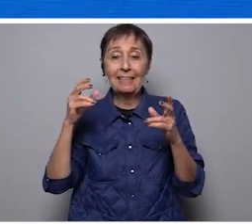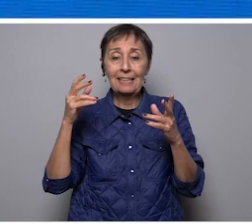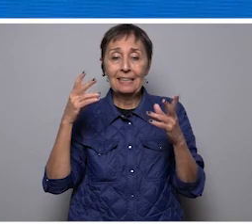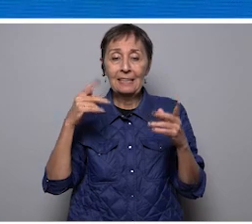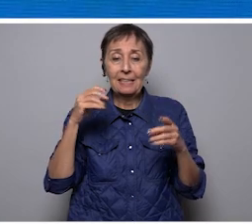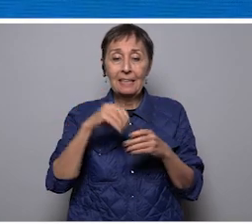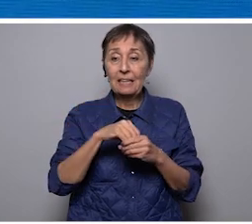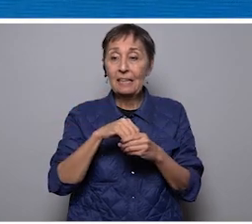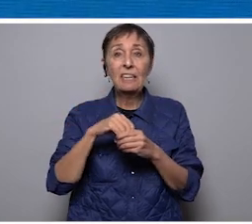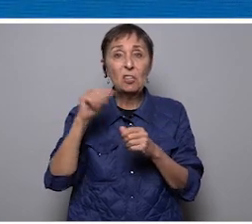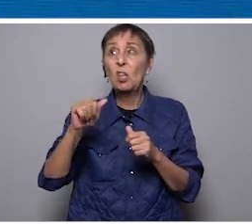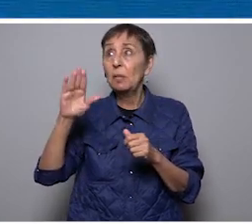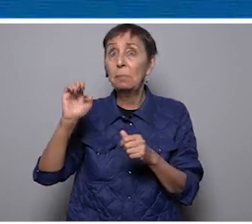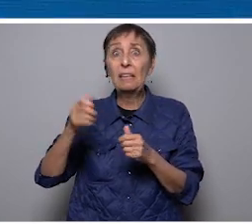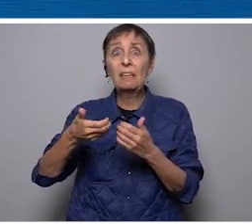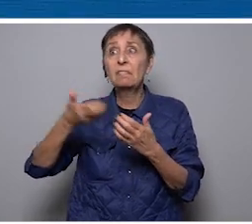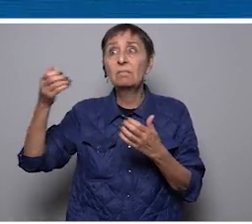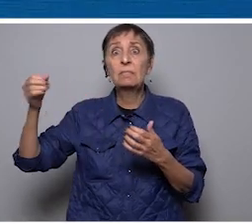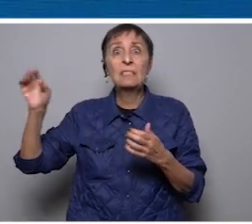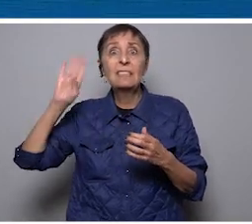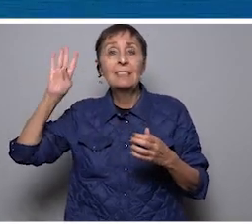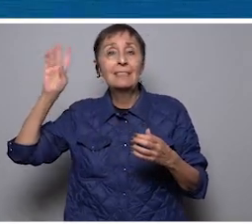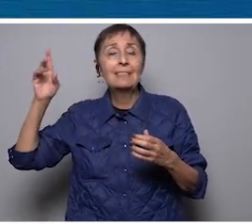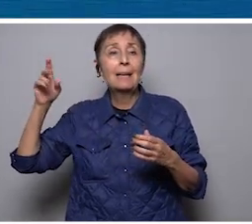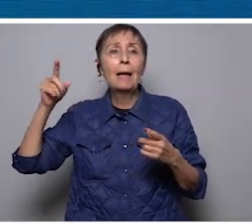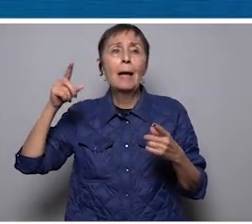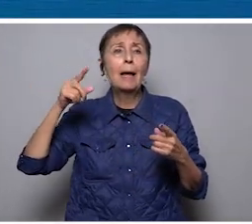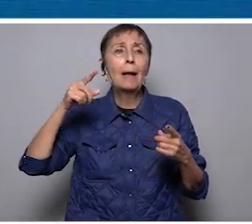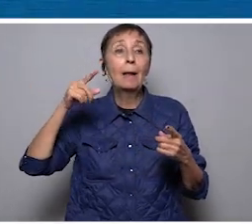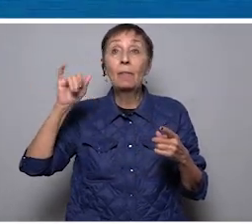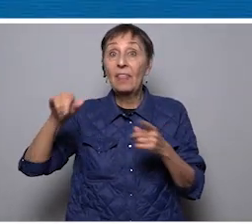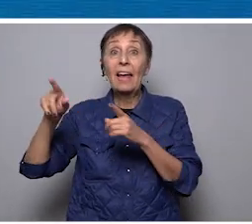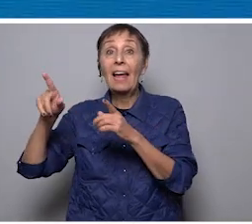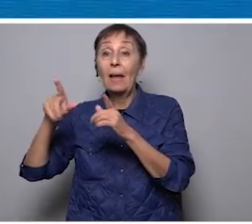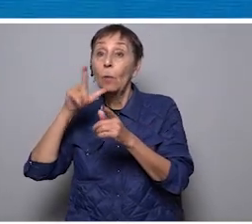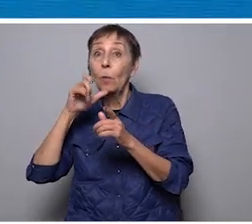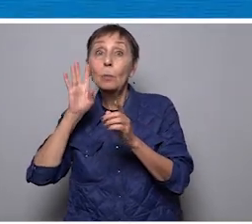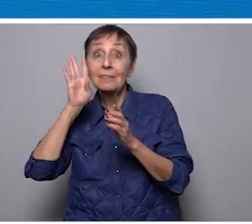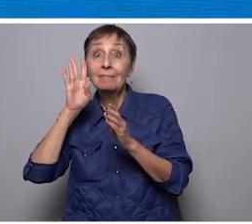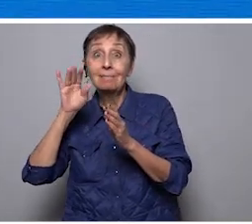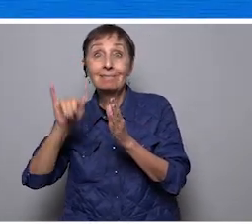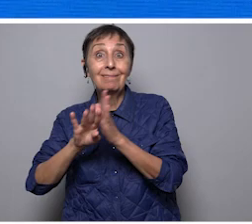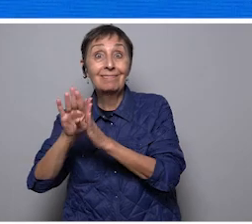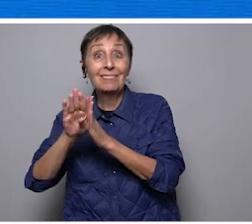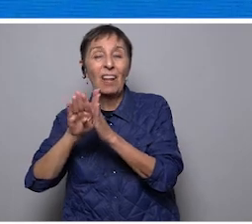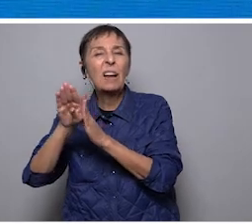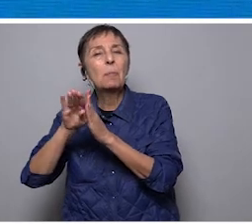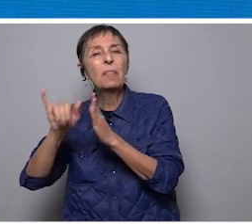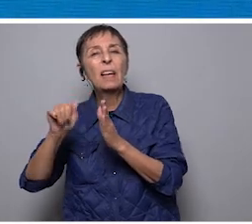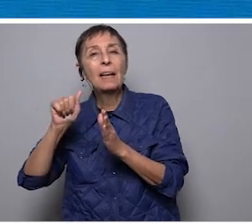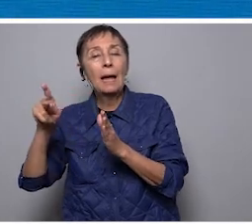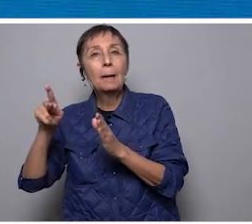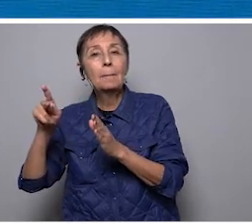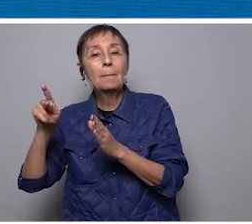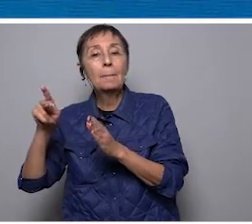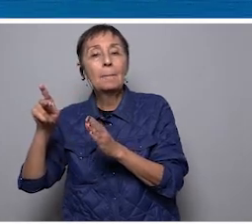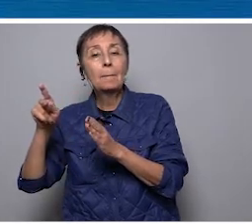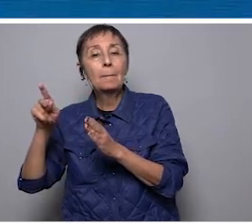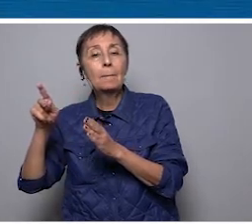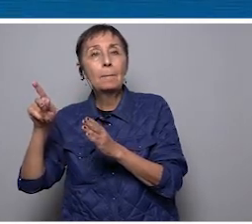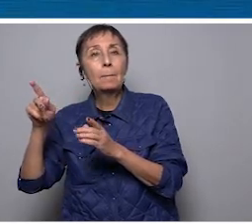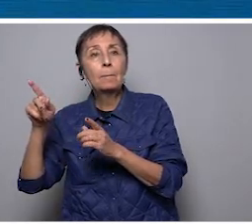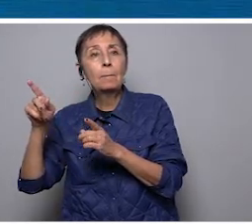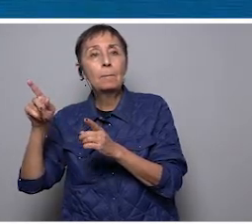momento en el que el que desarrolló el app tiene que acercarse a comprar una hamburguesa en